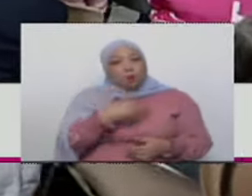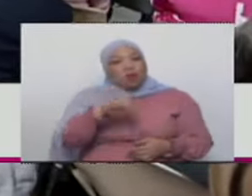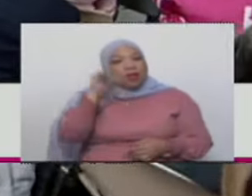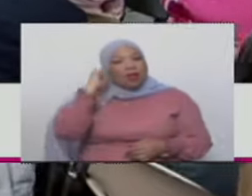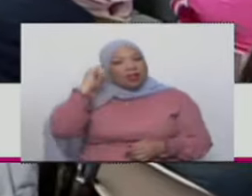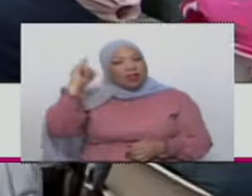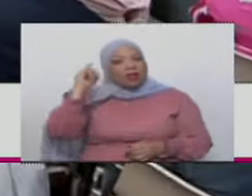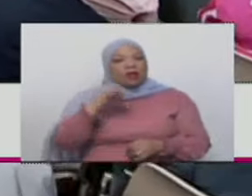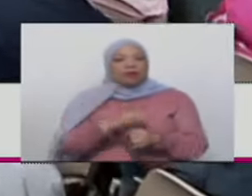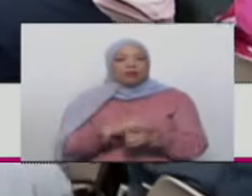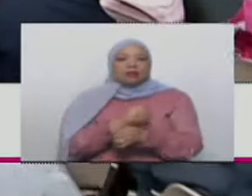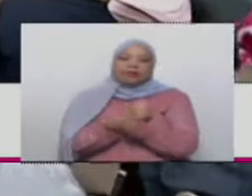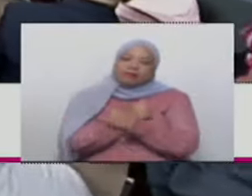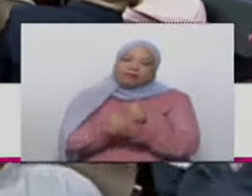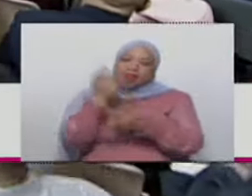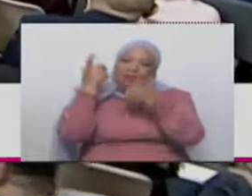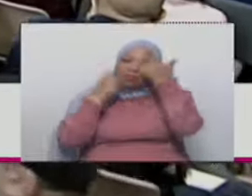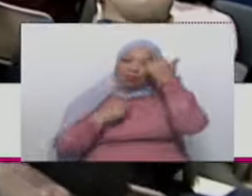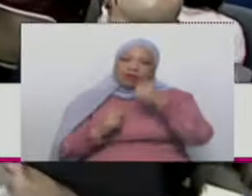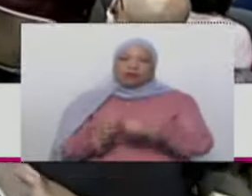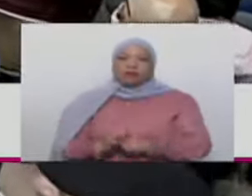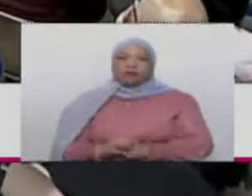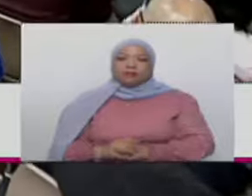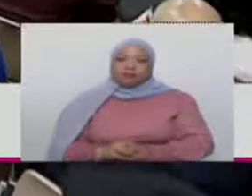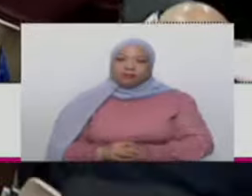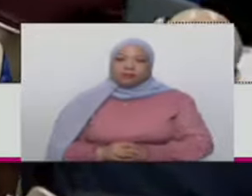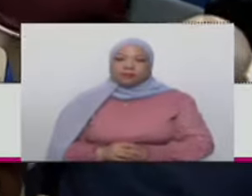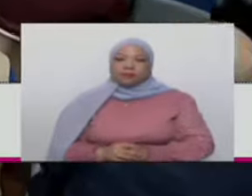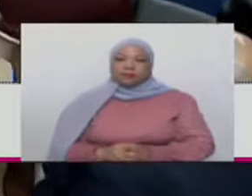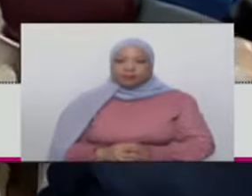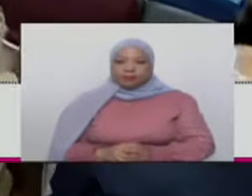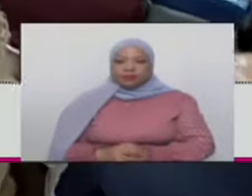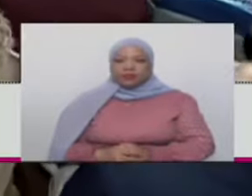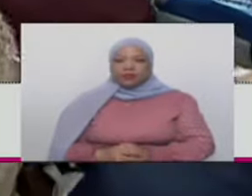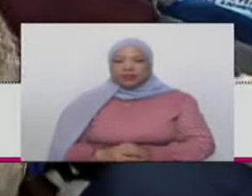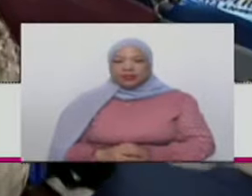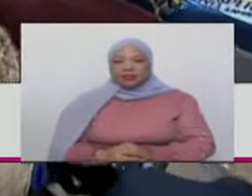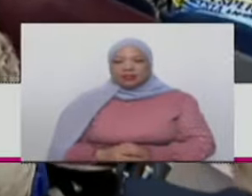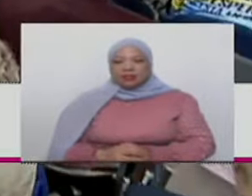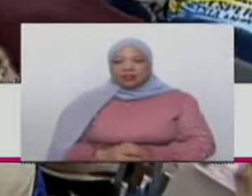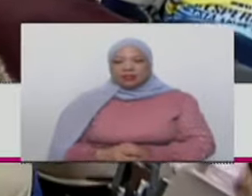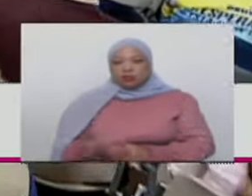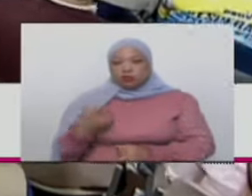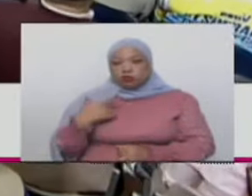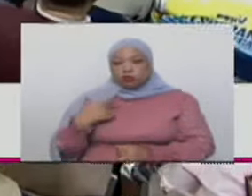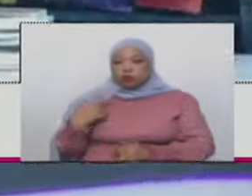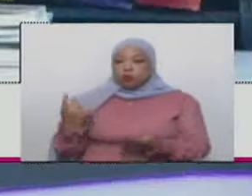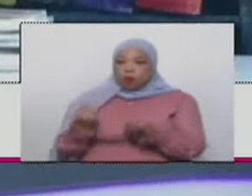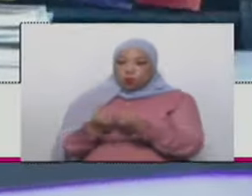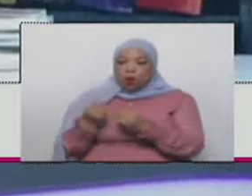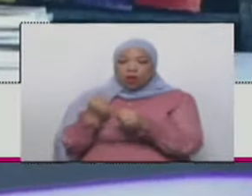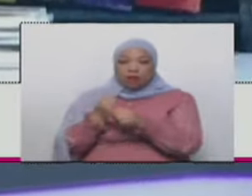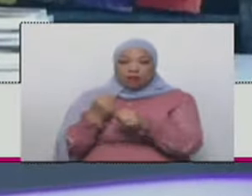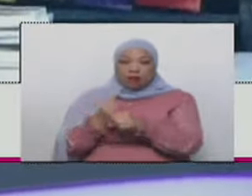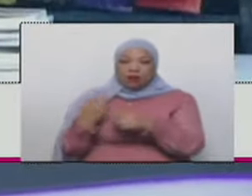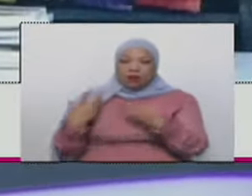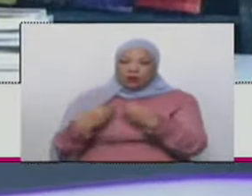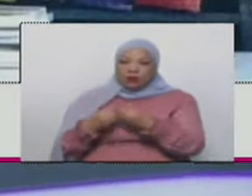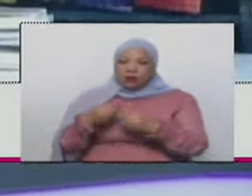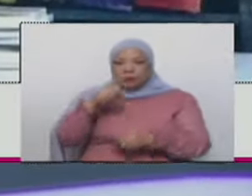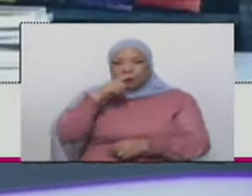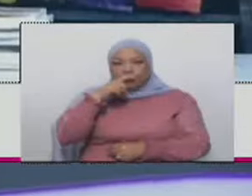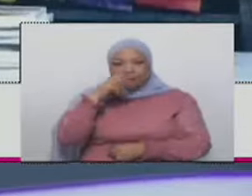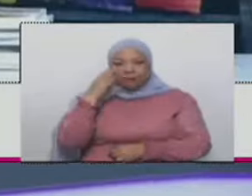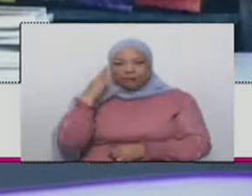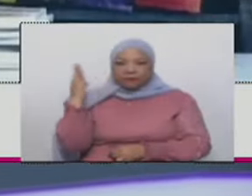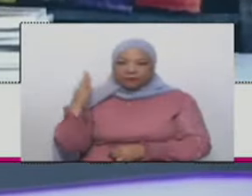Comandante Chávez lo quería mucho, y yo lo heredé de Chávez. Bueno, el gran